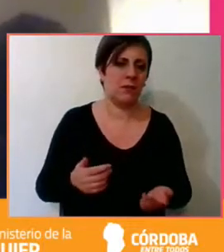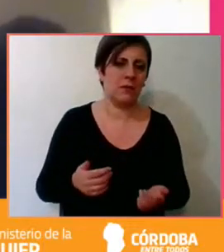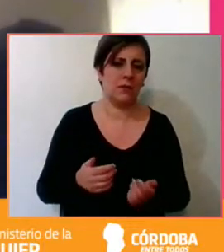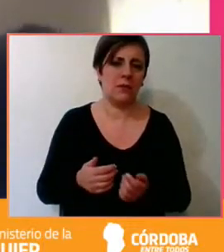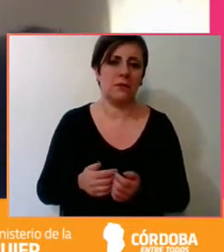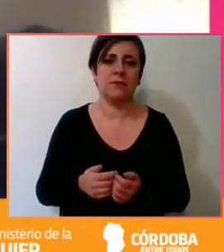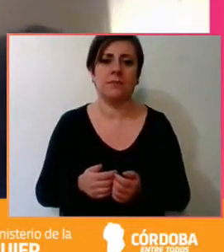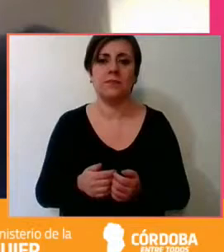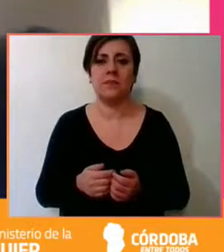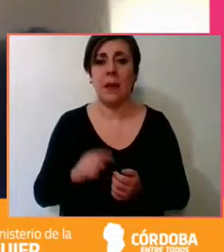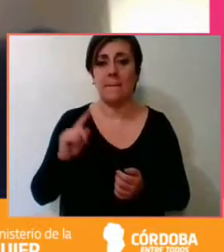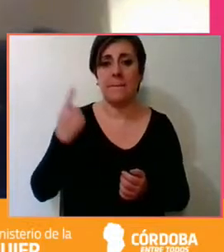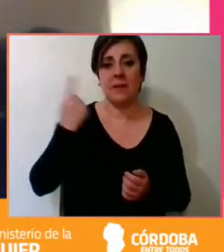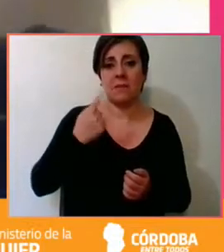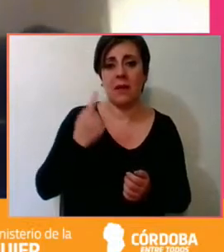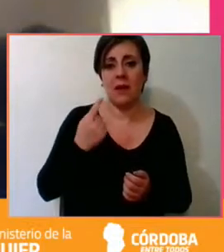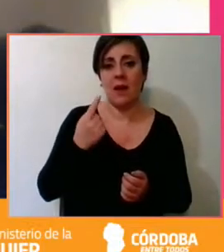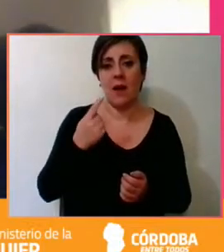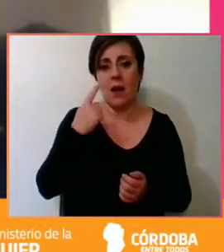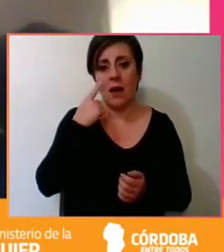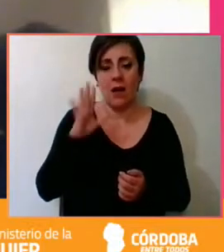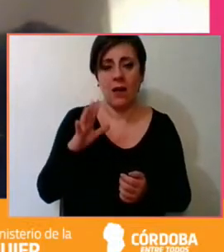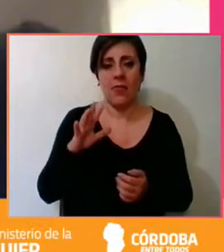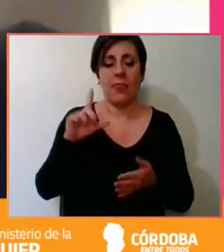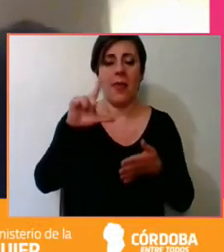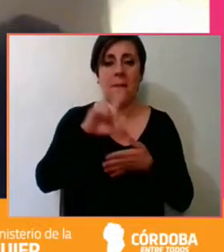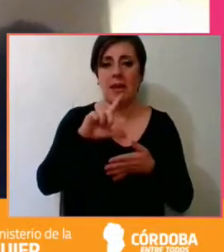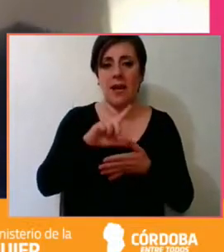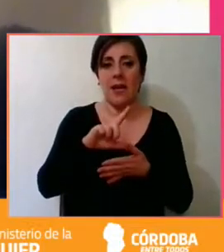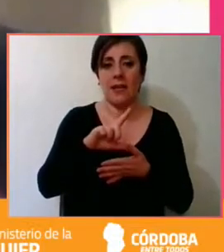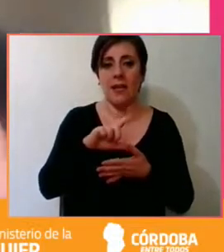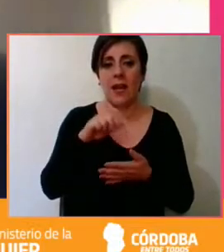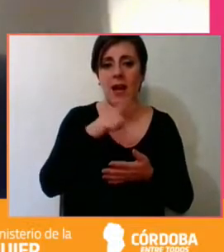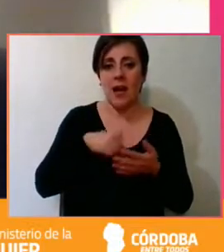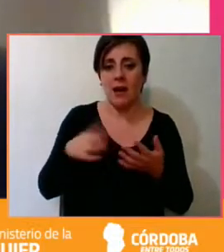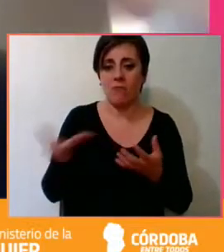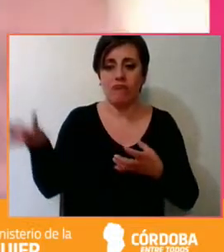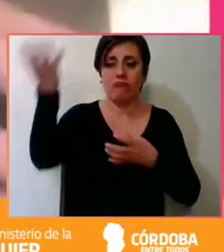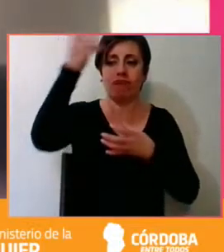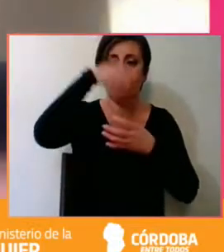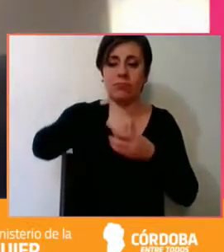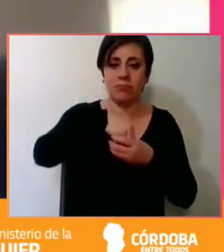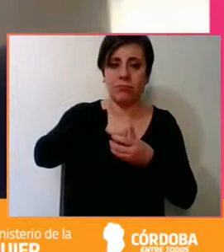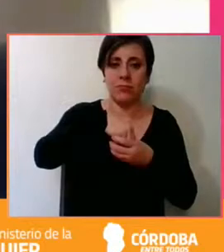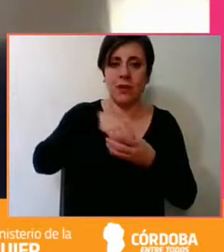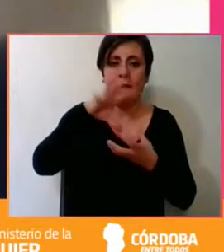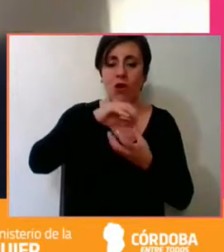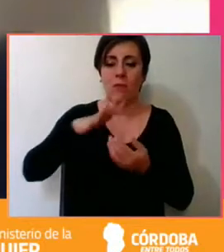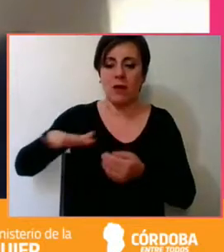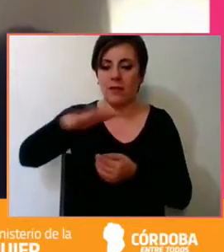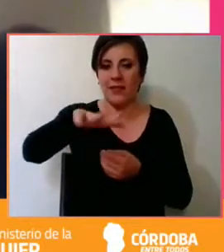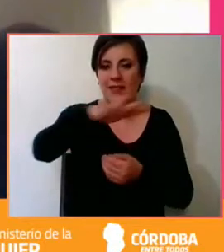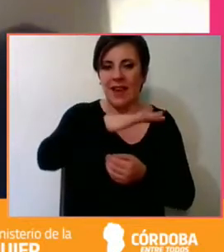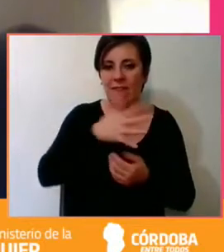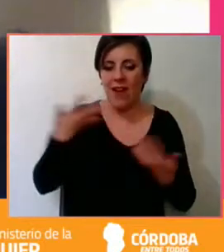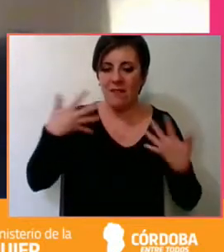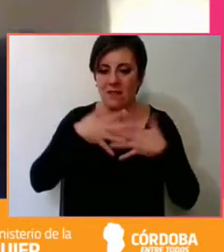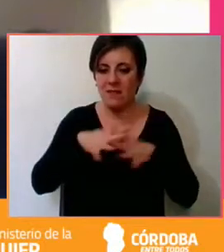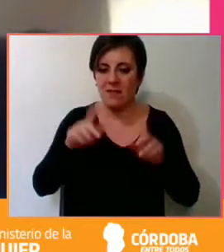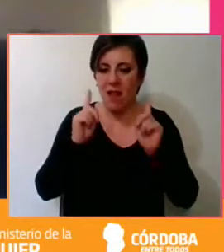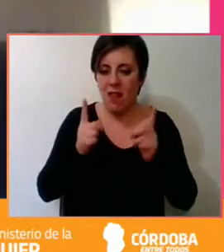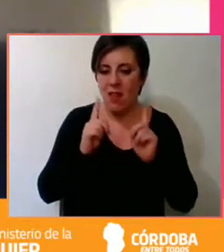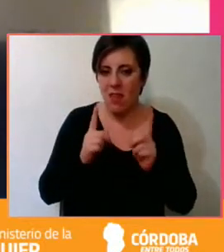de Municipalistas es la primera organización municipalista de América Latina que ha integrado transversalmente la política de